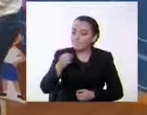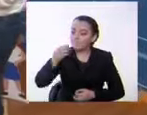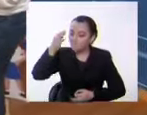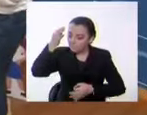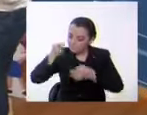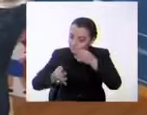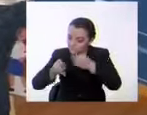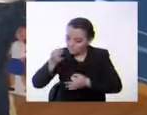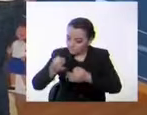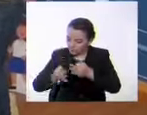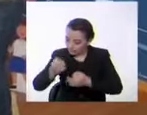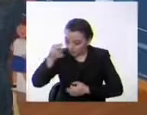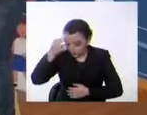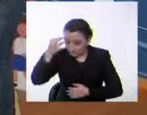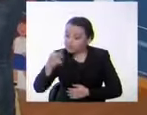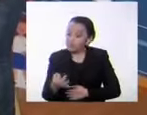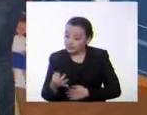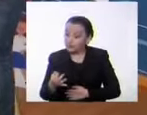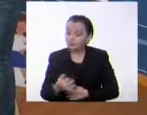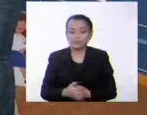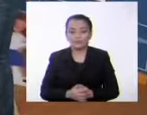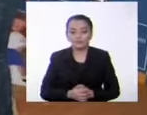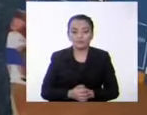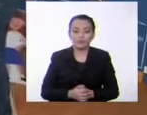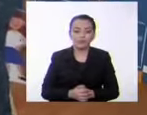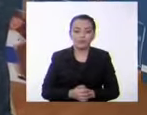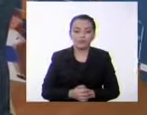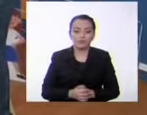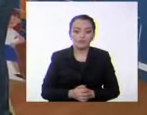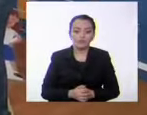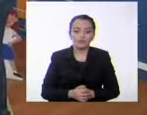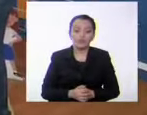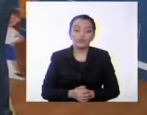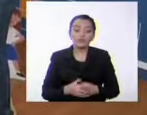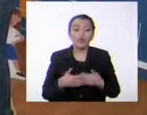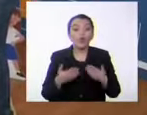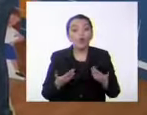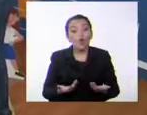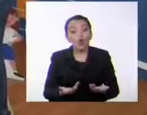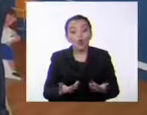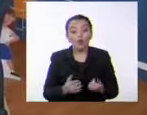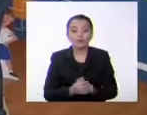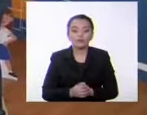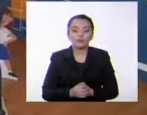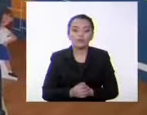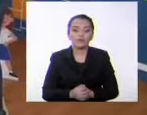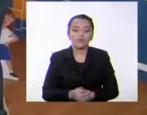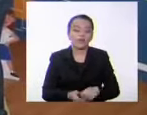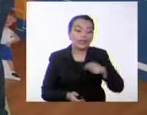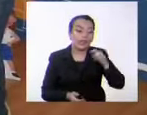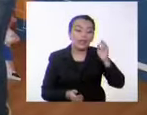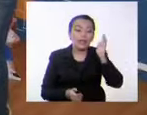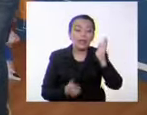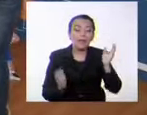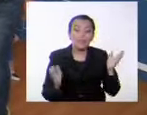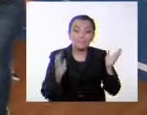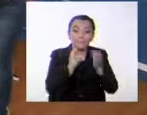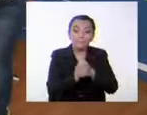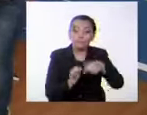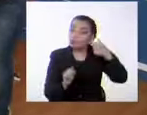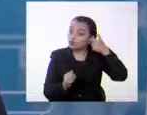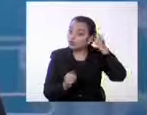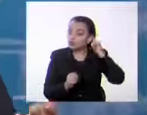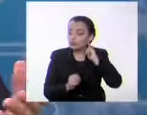no podían ir las mujeres solitas, tenían que ir acompañadas o de su esposo, de su papá o de su hijo mayor. Claro, entonces hoy las mujeres tienen esa capacidad